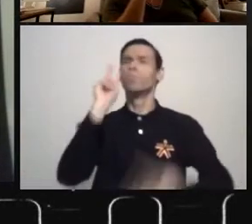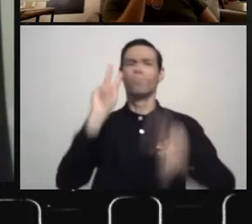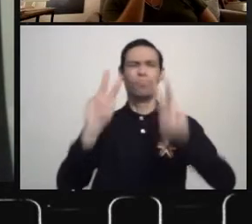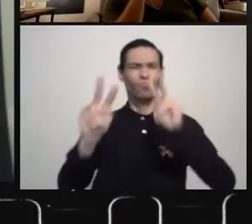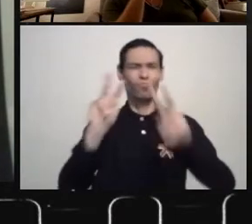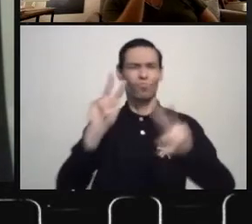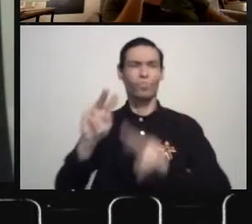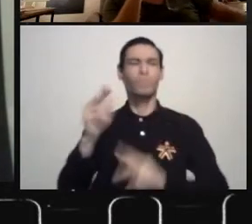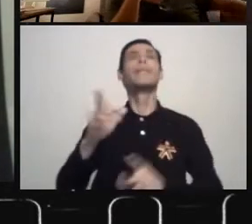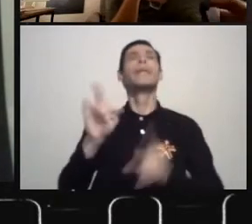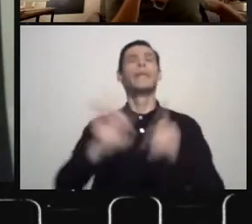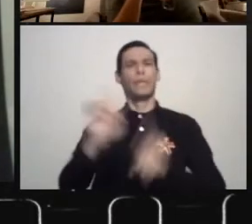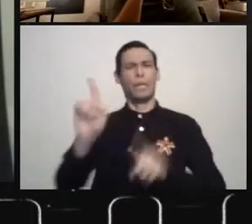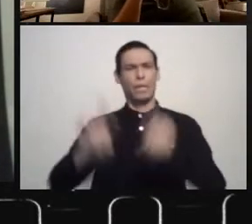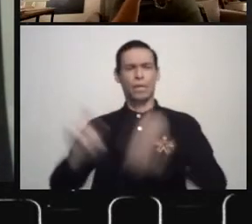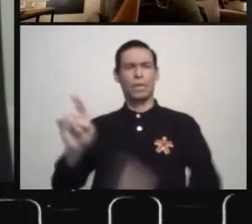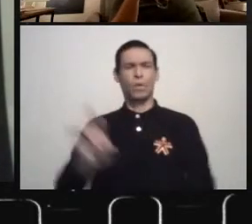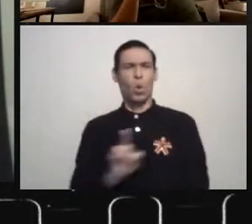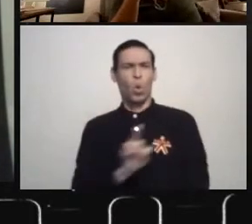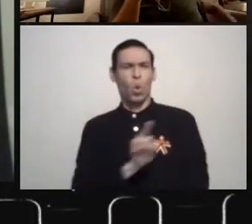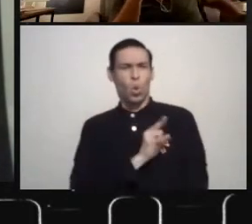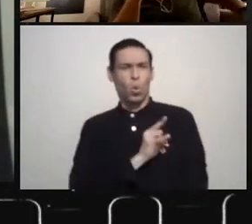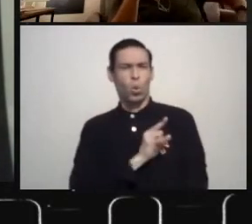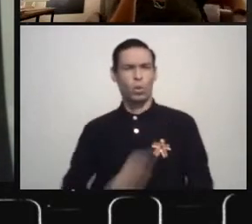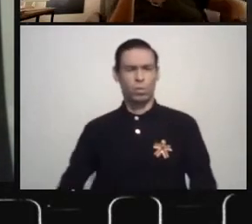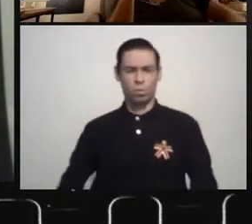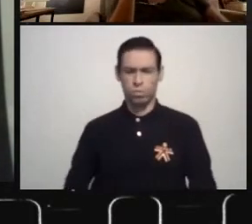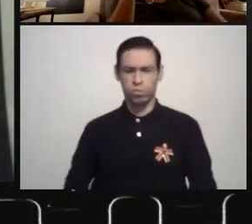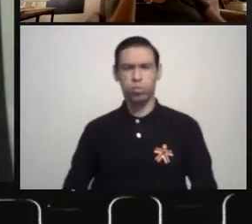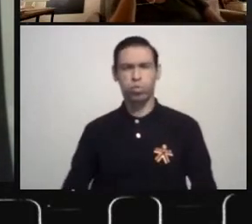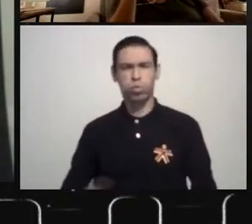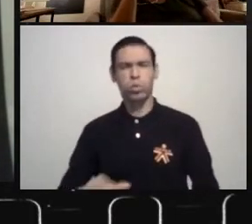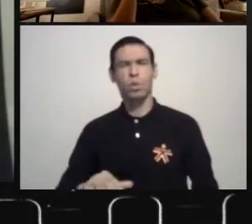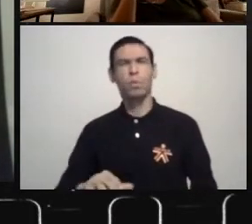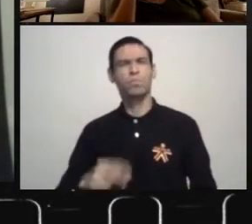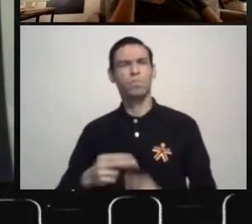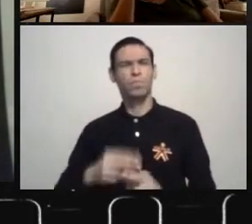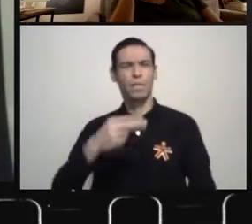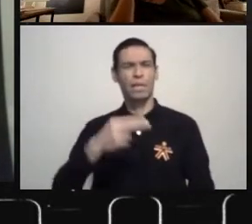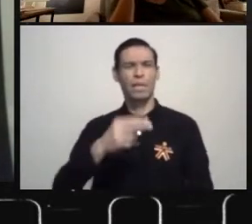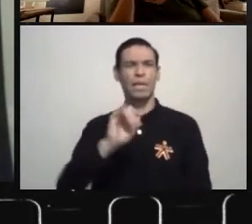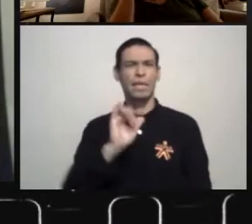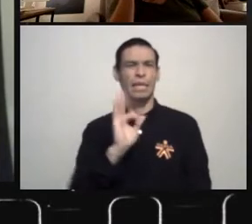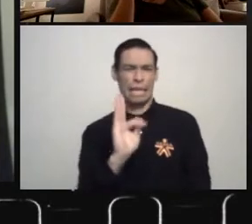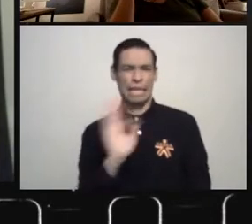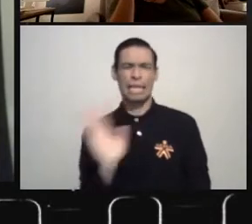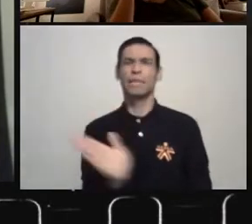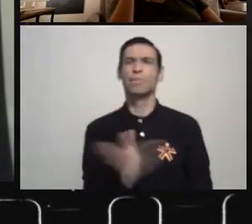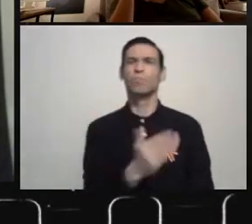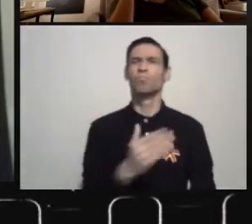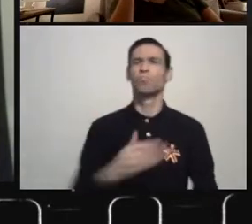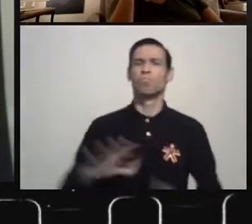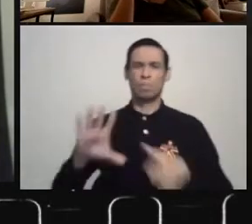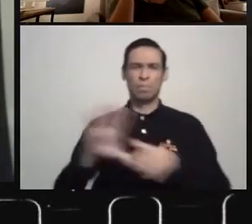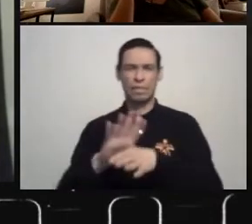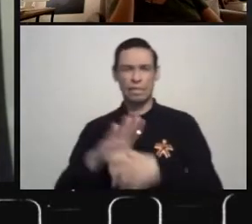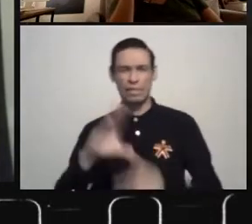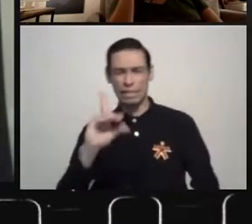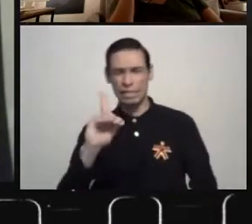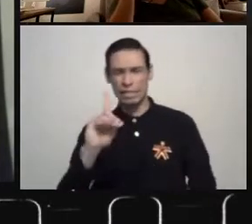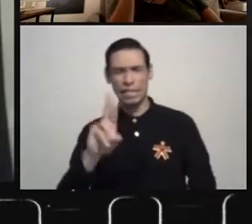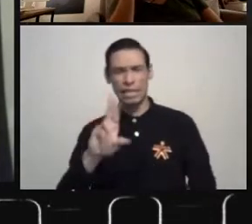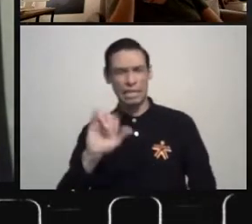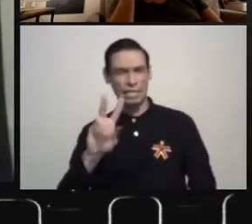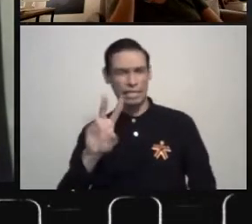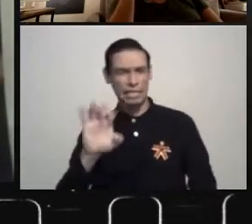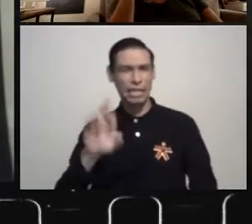que me marcaron, Heat, Fuego contra Fuego de Michael Mann, vi Taxi Driver muy, muy pequeño, y tal